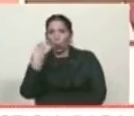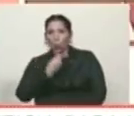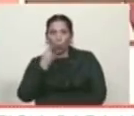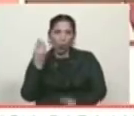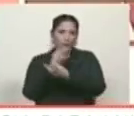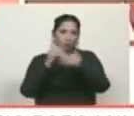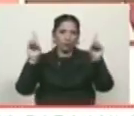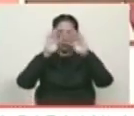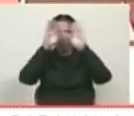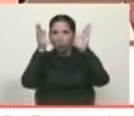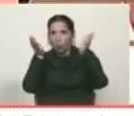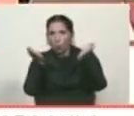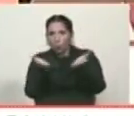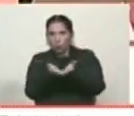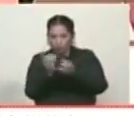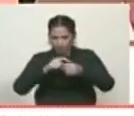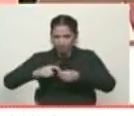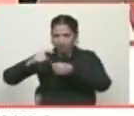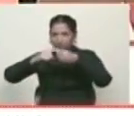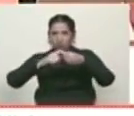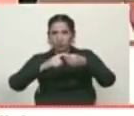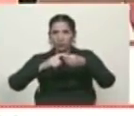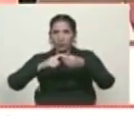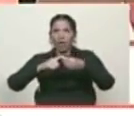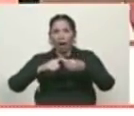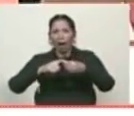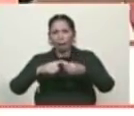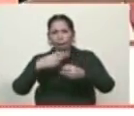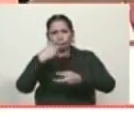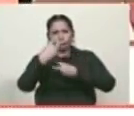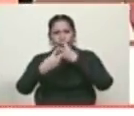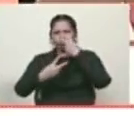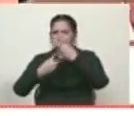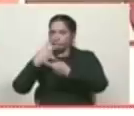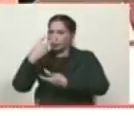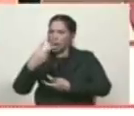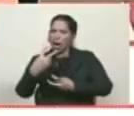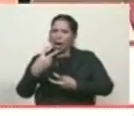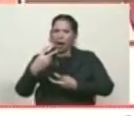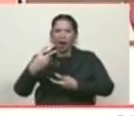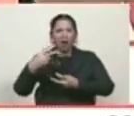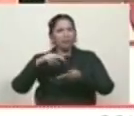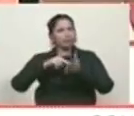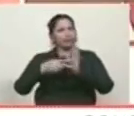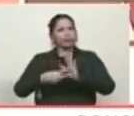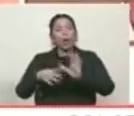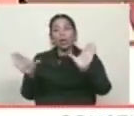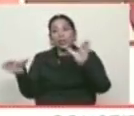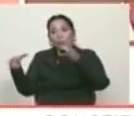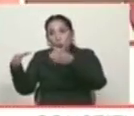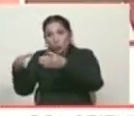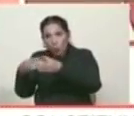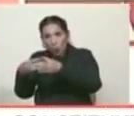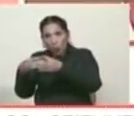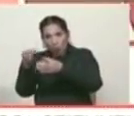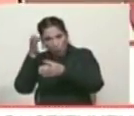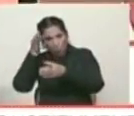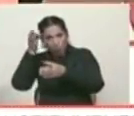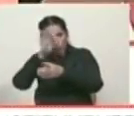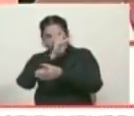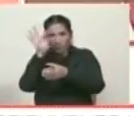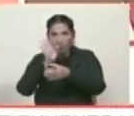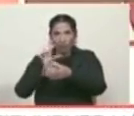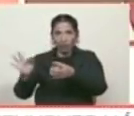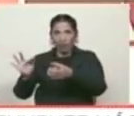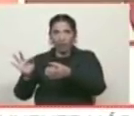del Mundo. Vienen a lo que será una reunión del Consejo General de la Federación Mundial de Juventudes Democráticas,